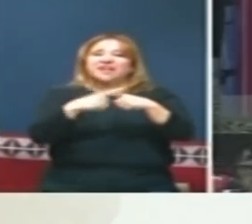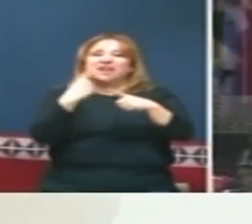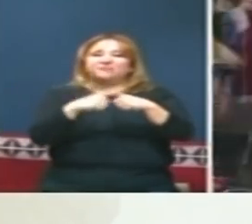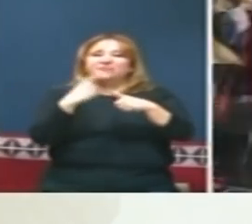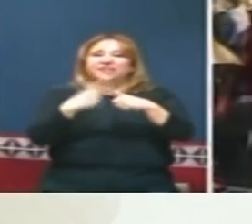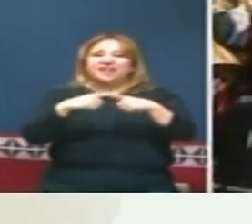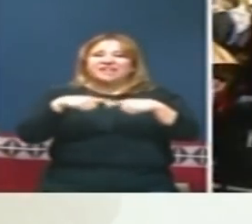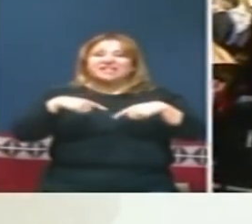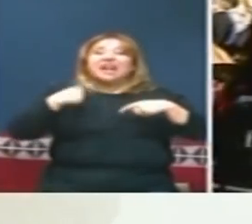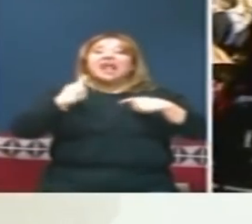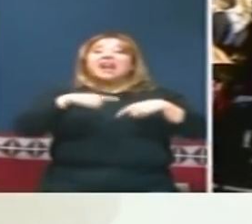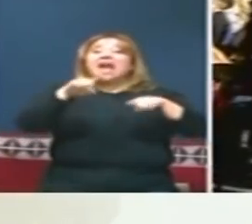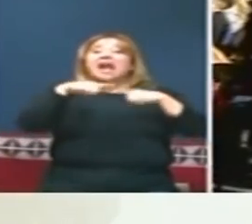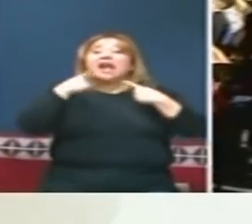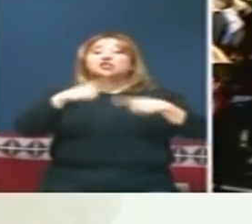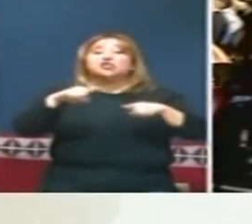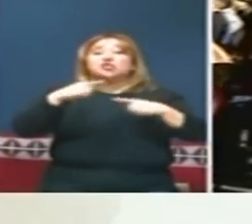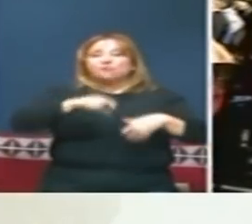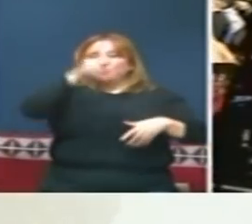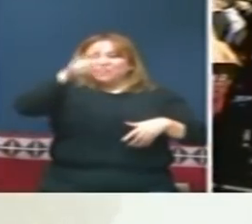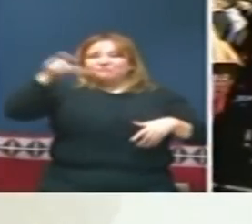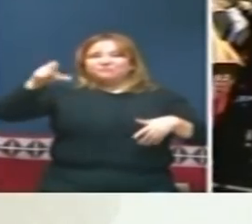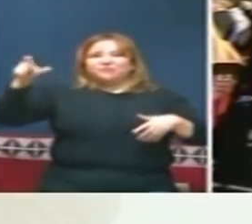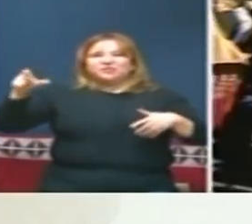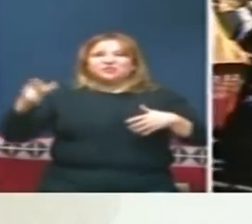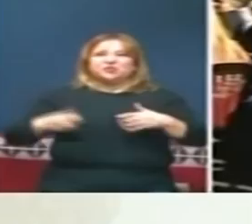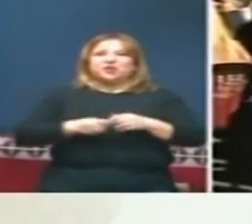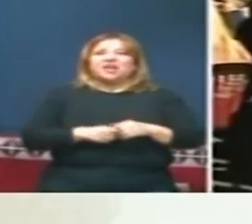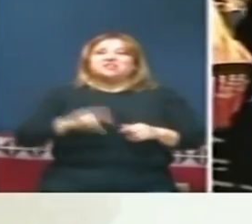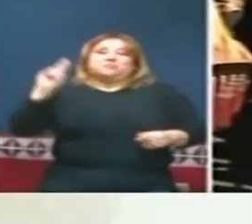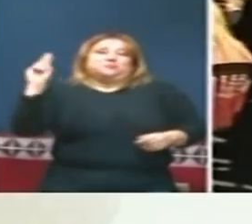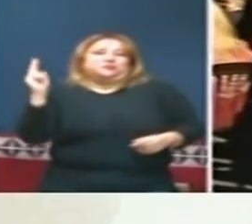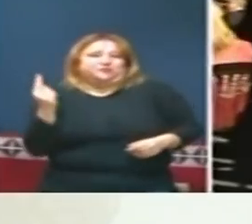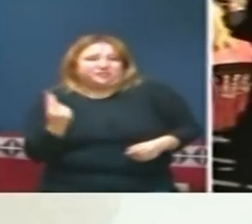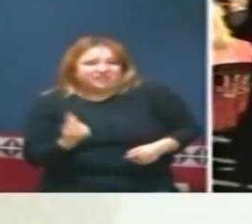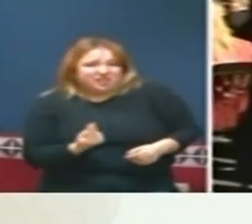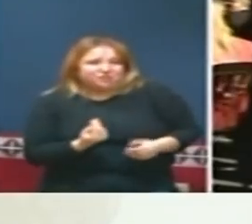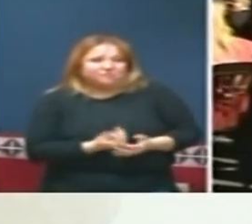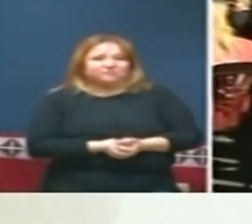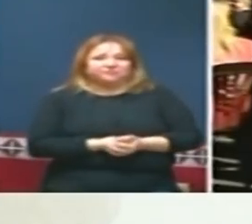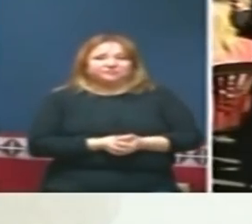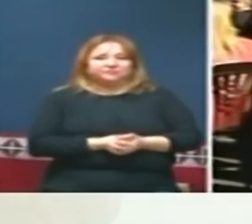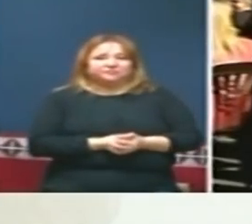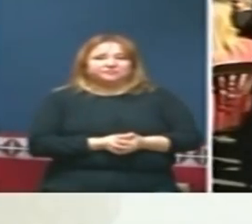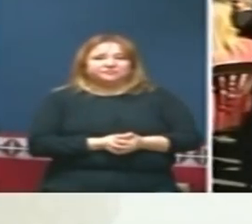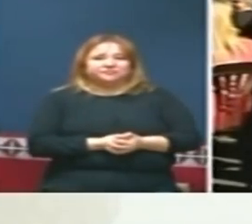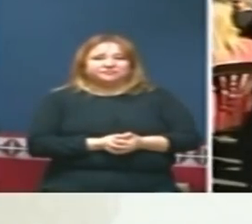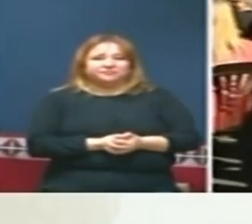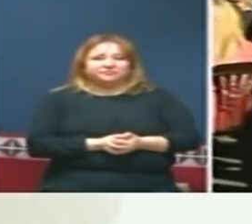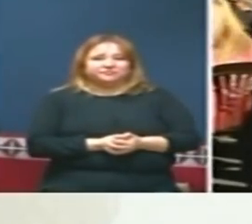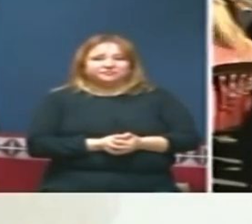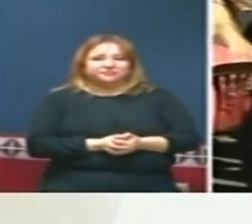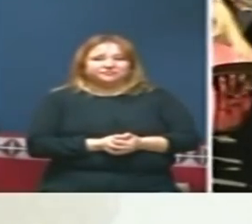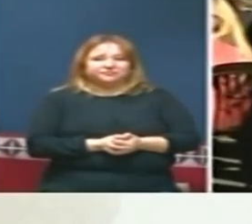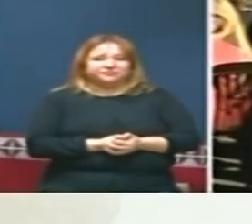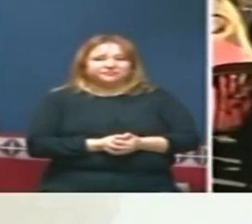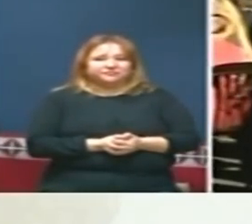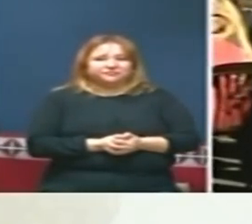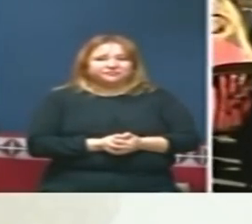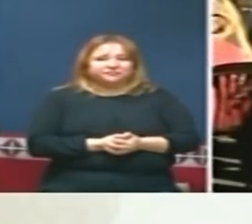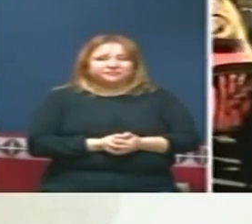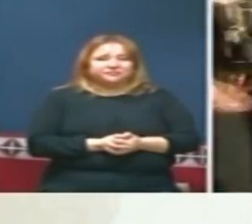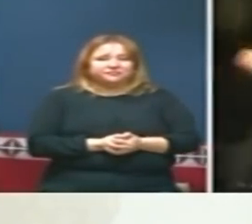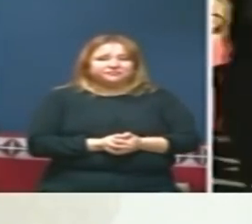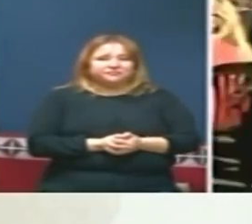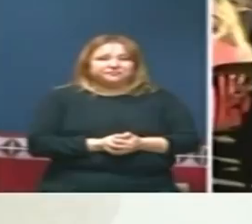a los mártires que se ha hecho especialmente para la ocasión y que está sonando cada tanto y que seguramente en el momento